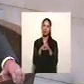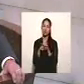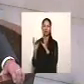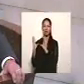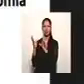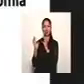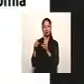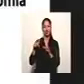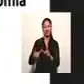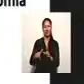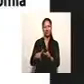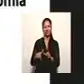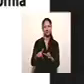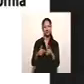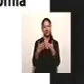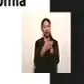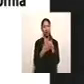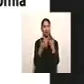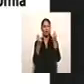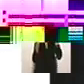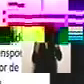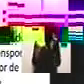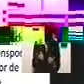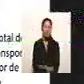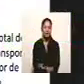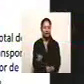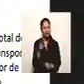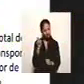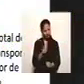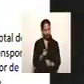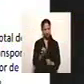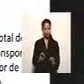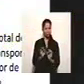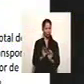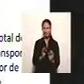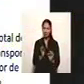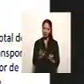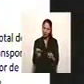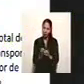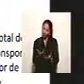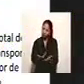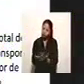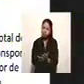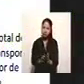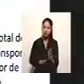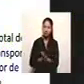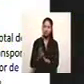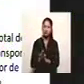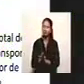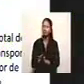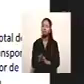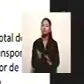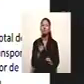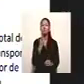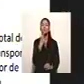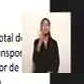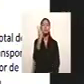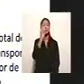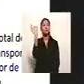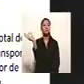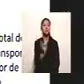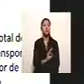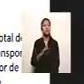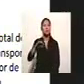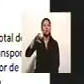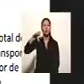carga terrestre para la economía colombiana. Porque aquí no se ha dicho que ese sector puede estar representando más del 3%